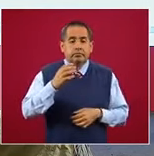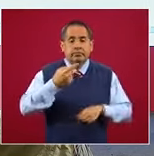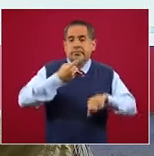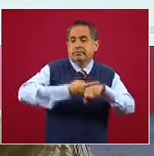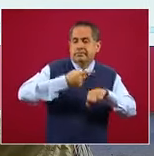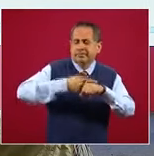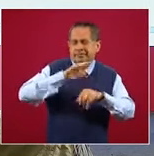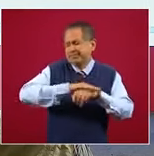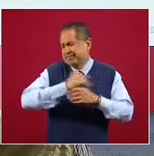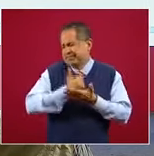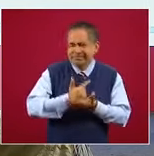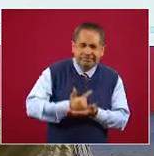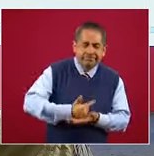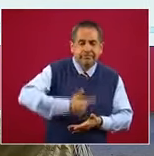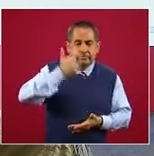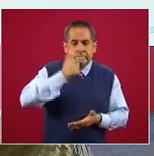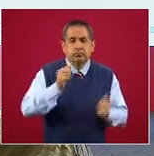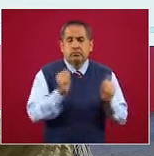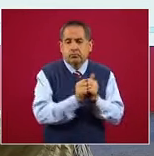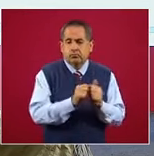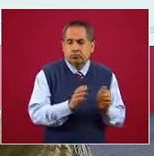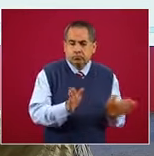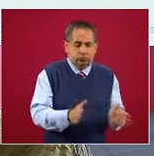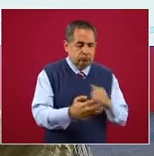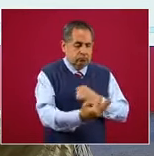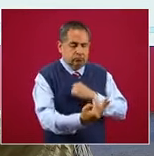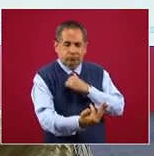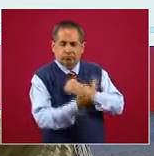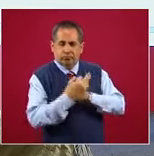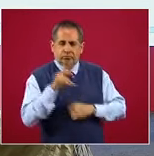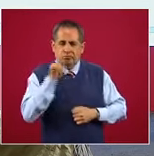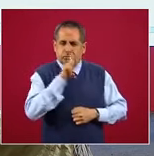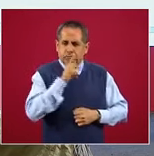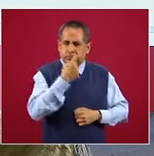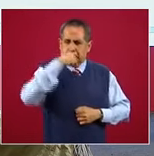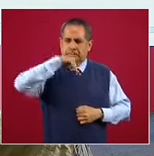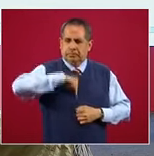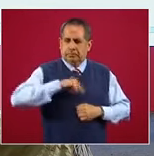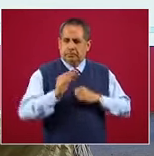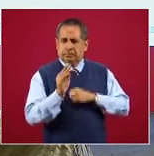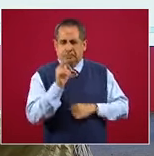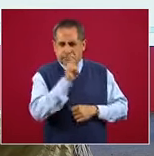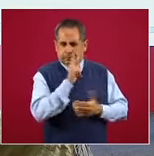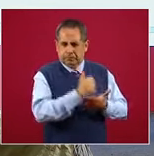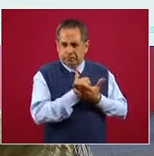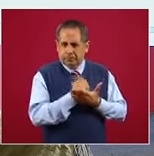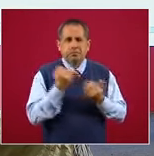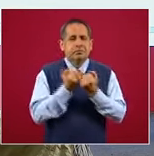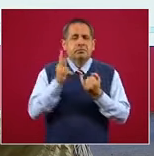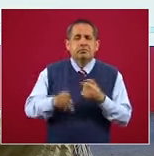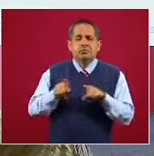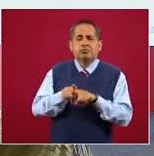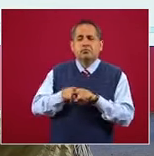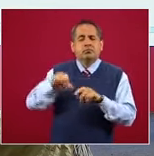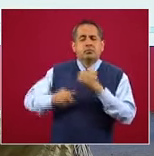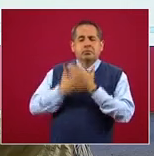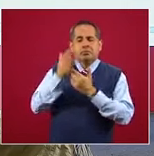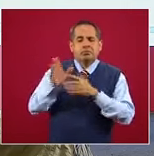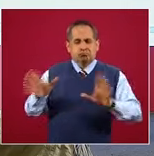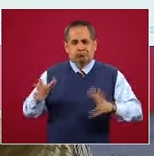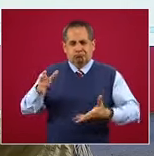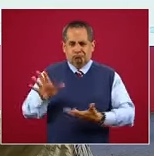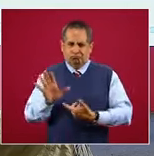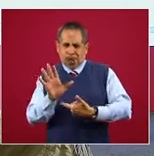pacientes más críticos. Son estas camas que cuentan con un ventilador, como los que se presentaron esta mañana, que de hecho con